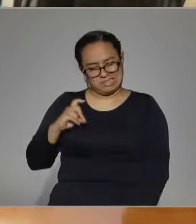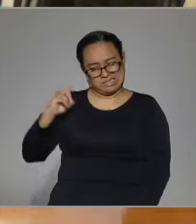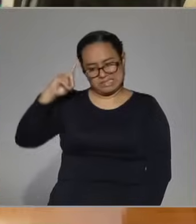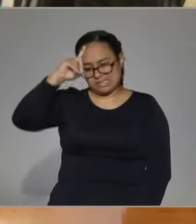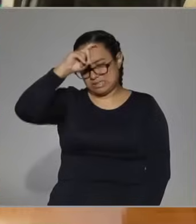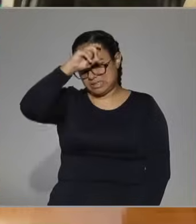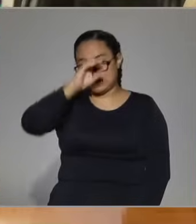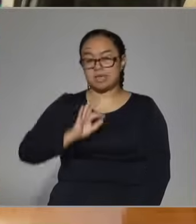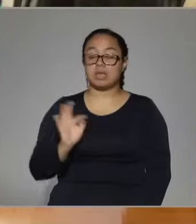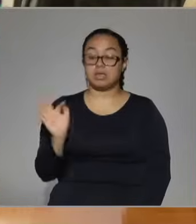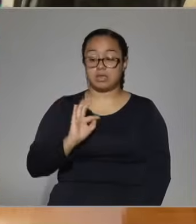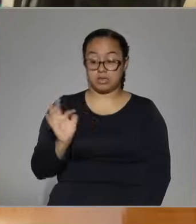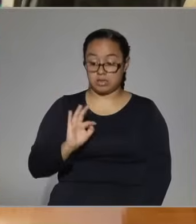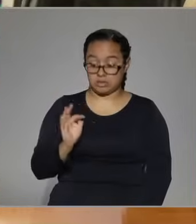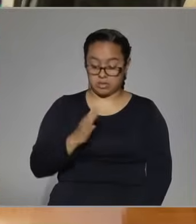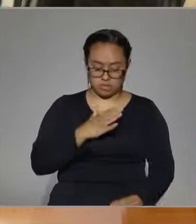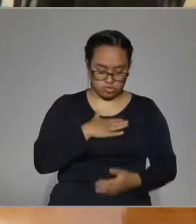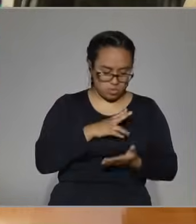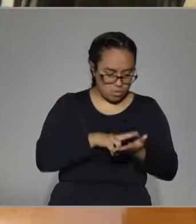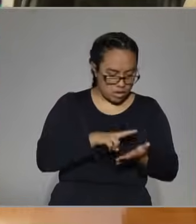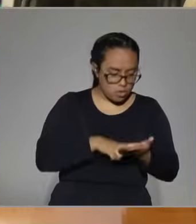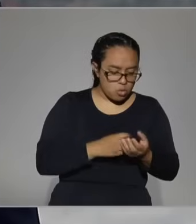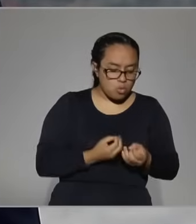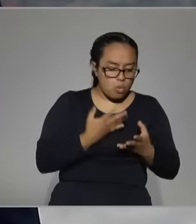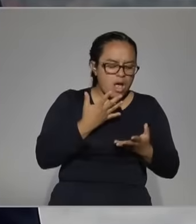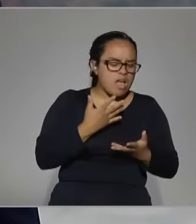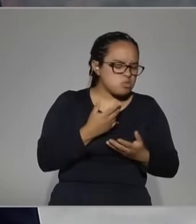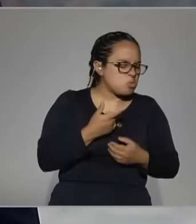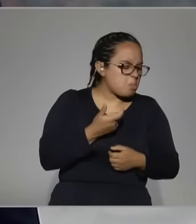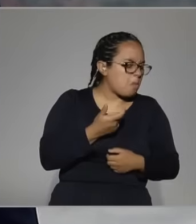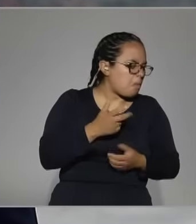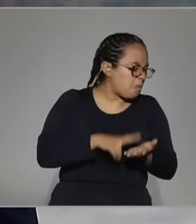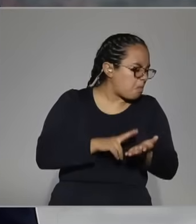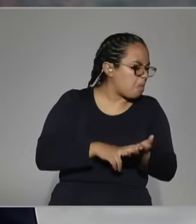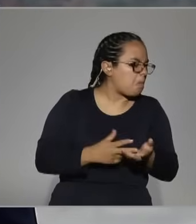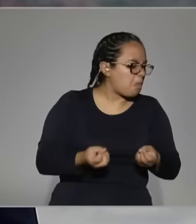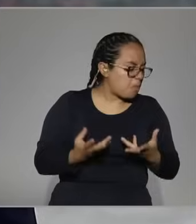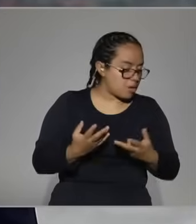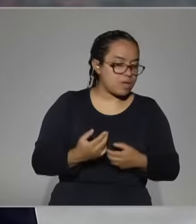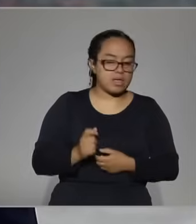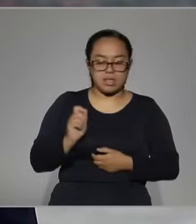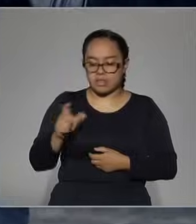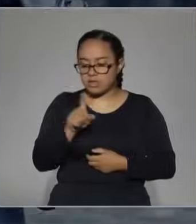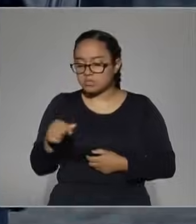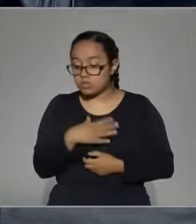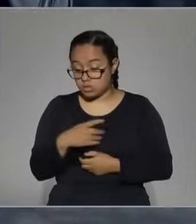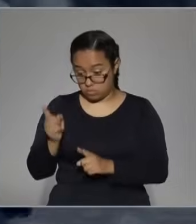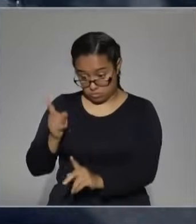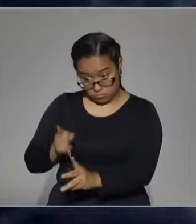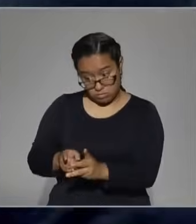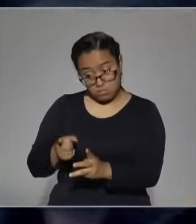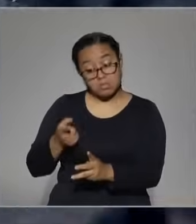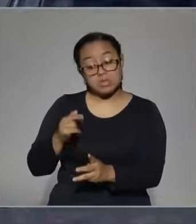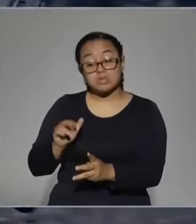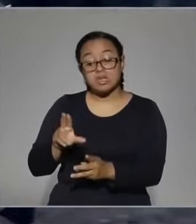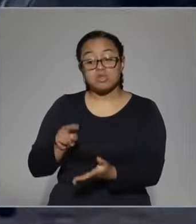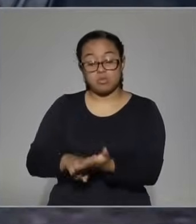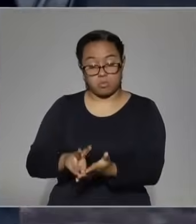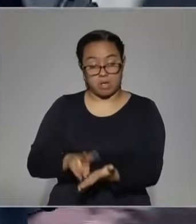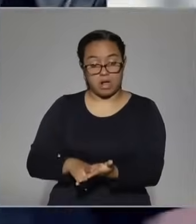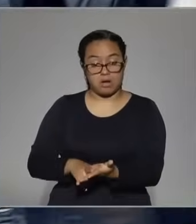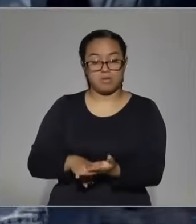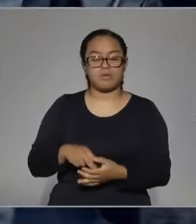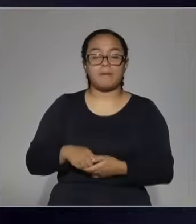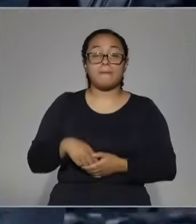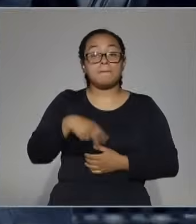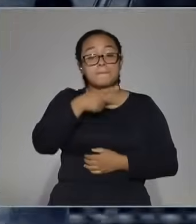nosotros condicionamos nuestro valor, vamos a condicionar el valor de nuestros hijos. Los papás